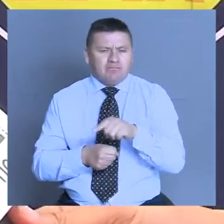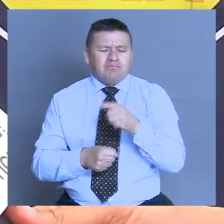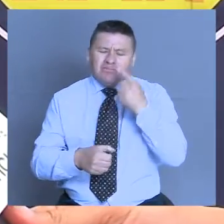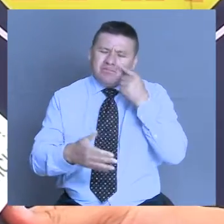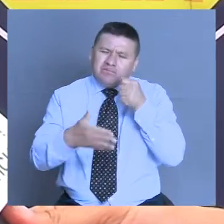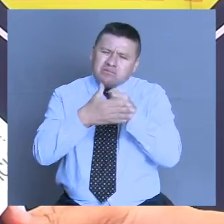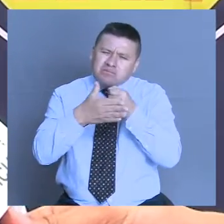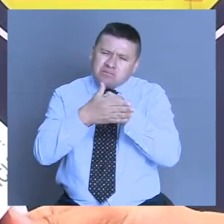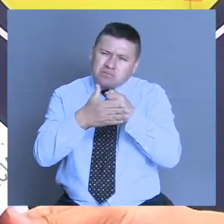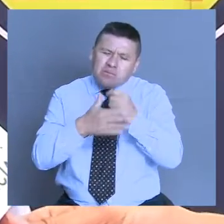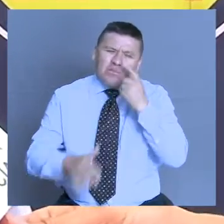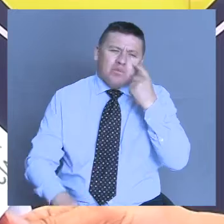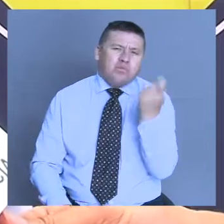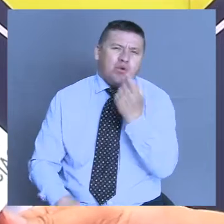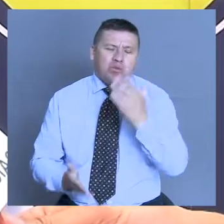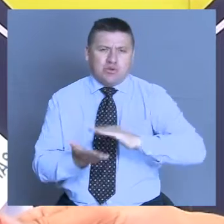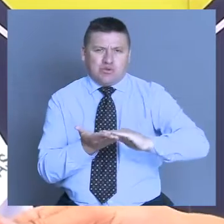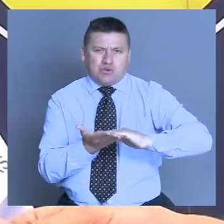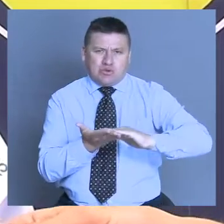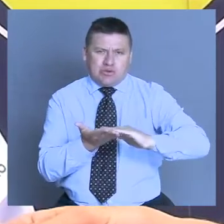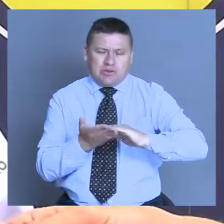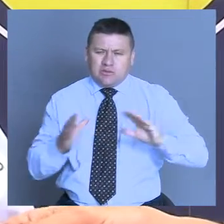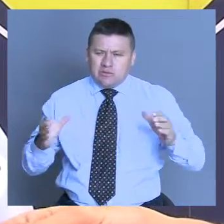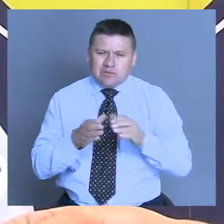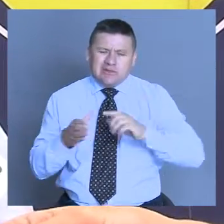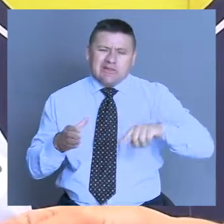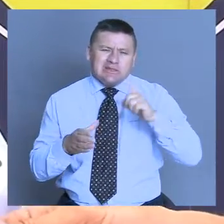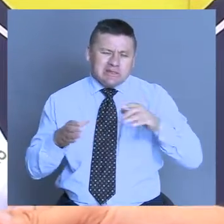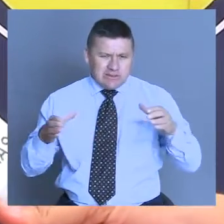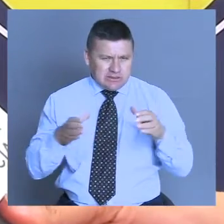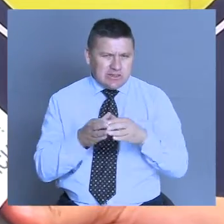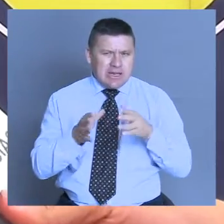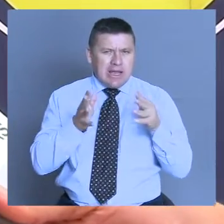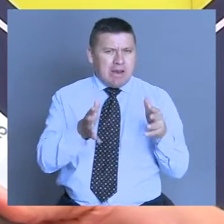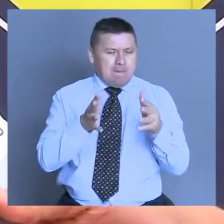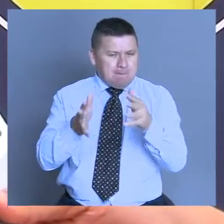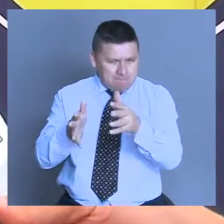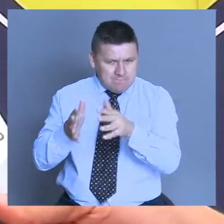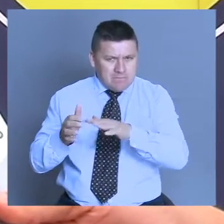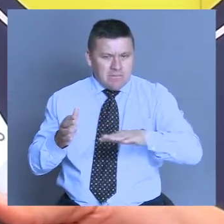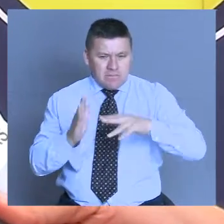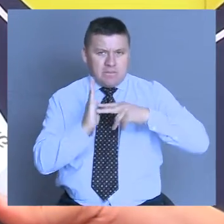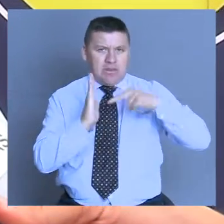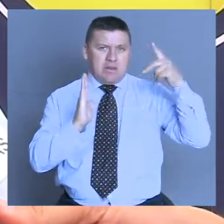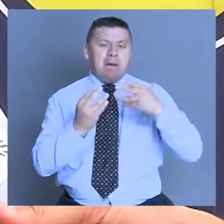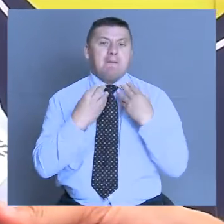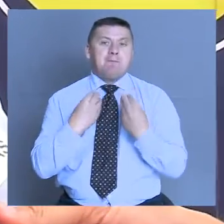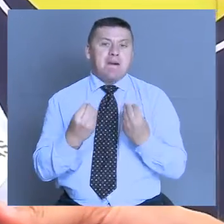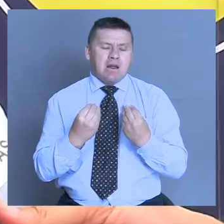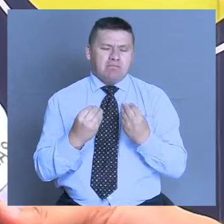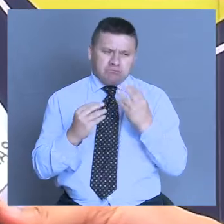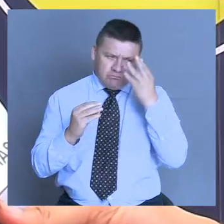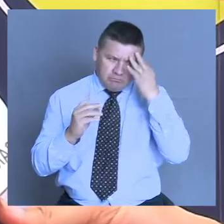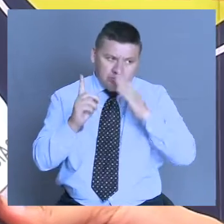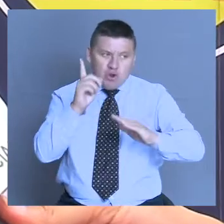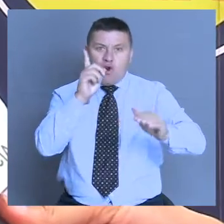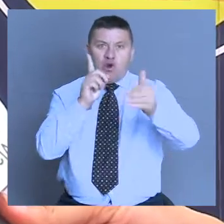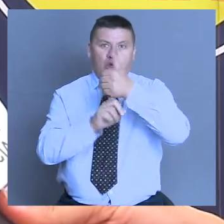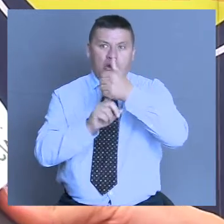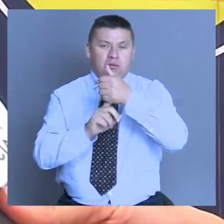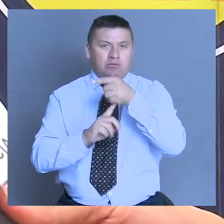un convenio que realiza la gobernación del departamento con la Escuela Superior de Administración